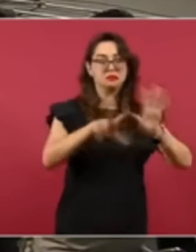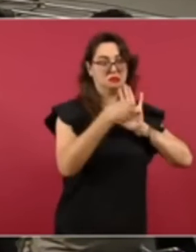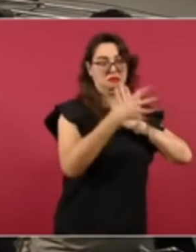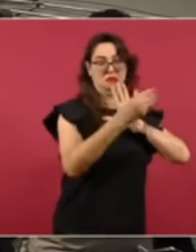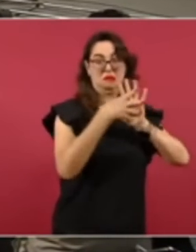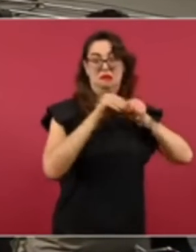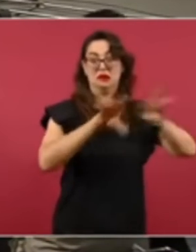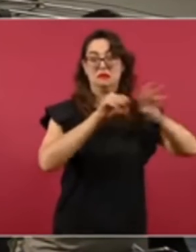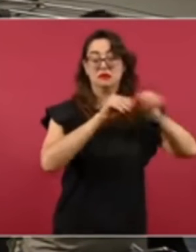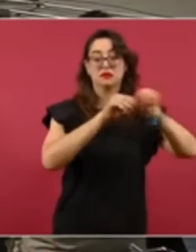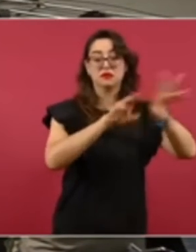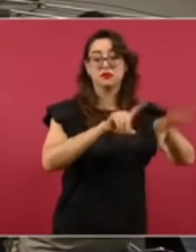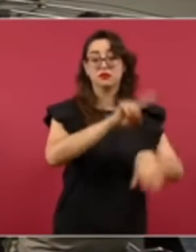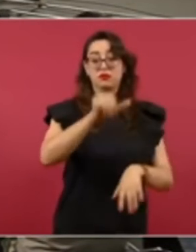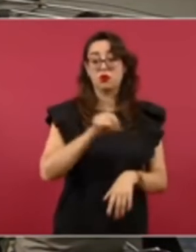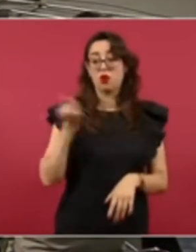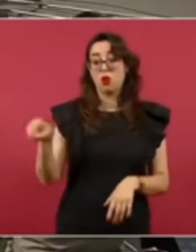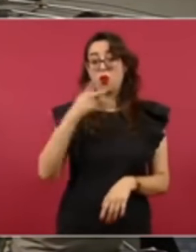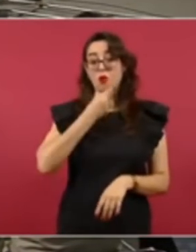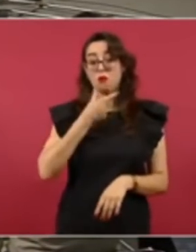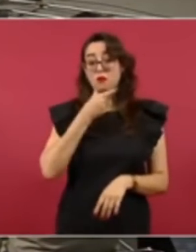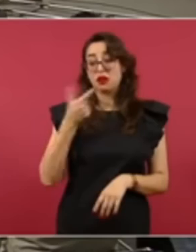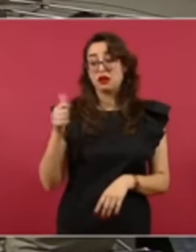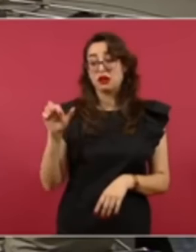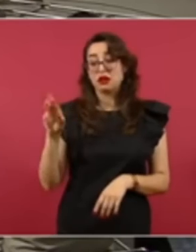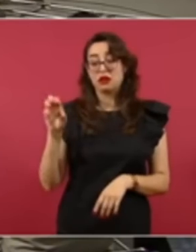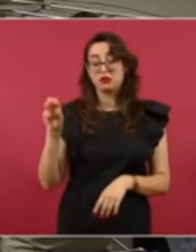mentira. Pero yo hasta me alegré porque es bueno,